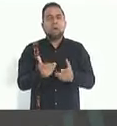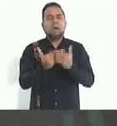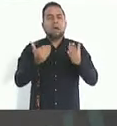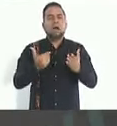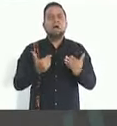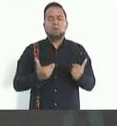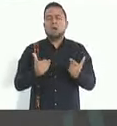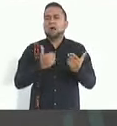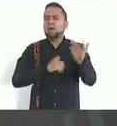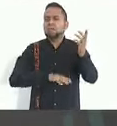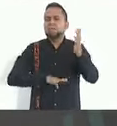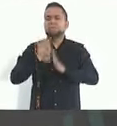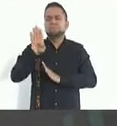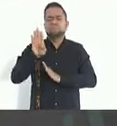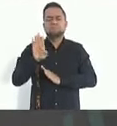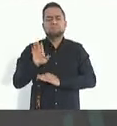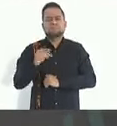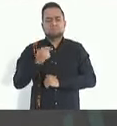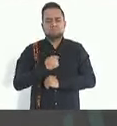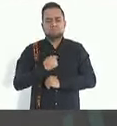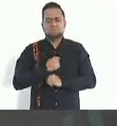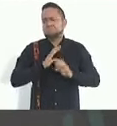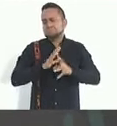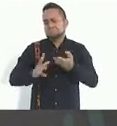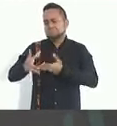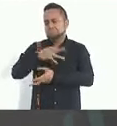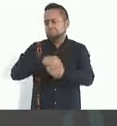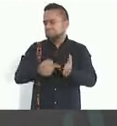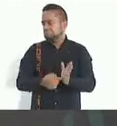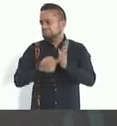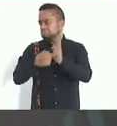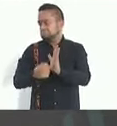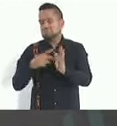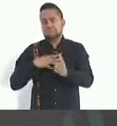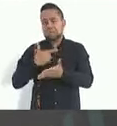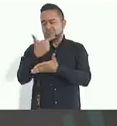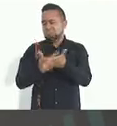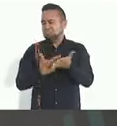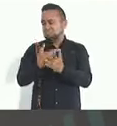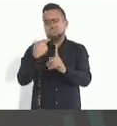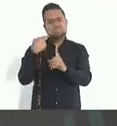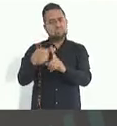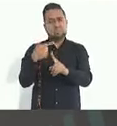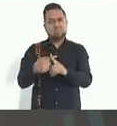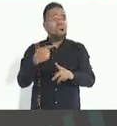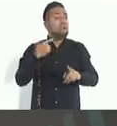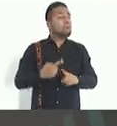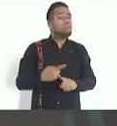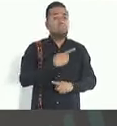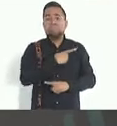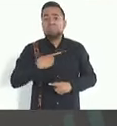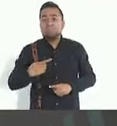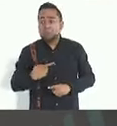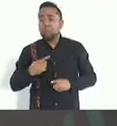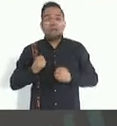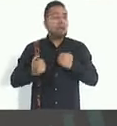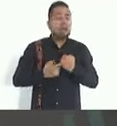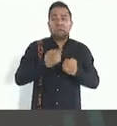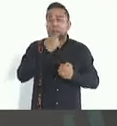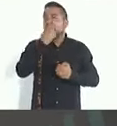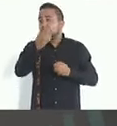adelante, estamos entregando buenas cuentas y nadie debe de decir que le